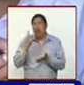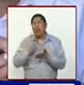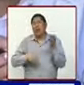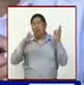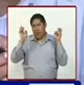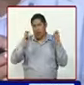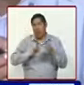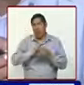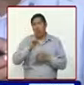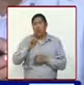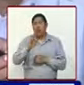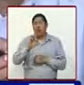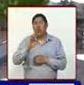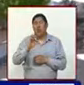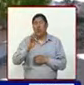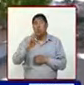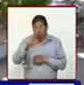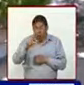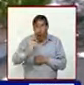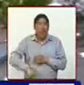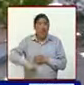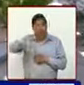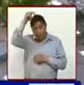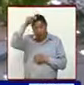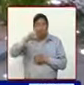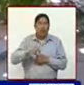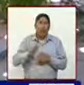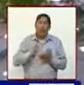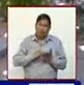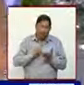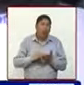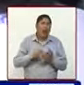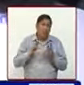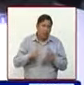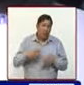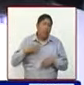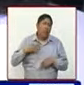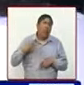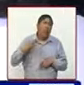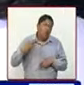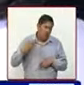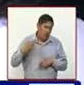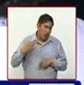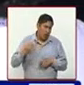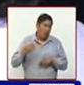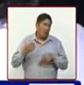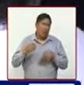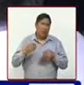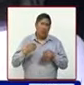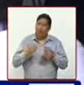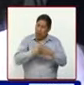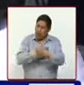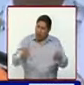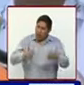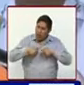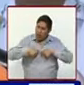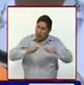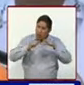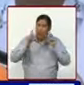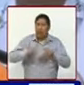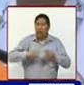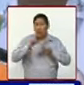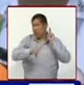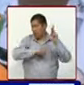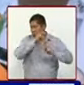tema de la Universidad Ucebol en la zona norte, donde tenemos un déficit de censista, donde también necesitamos los ambientes permanentes donde la gente